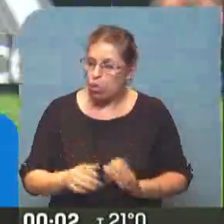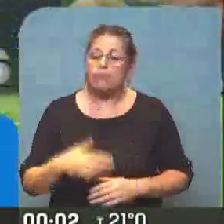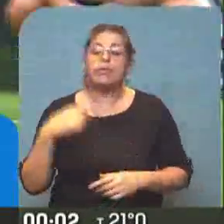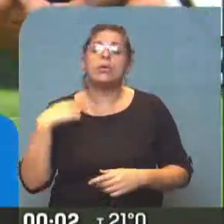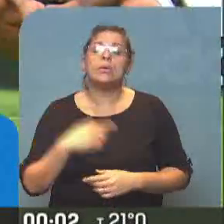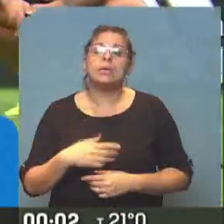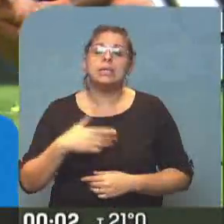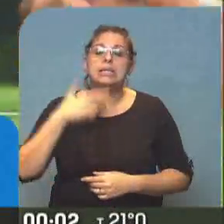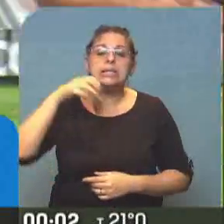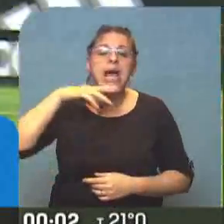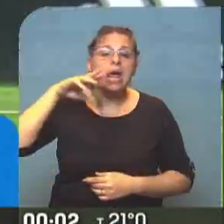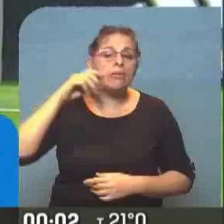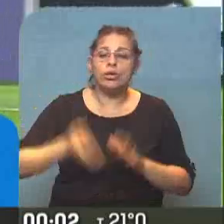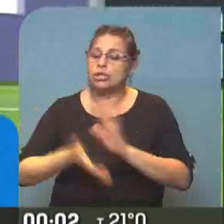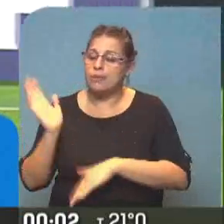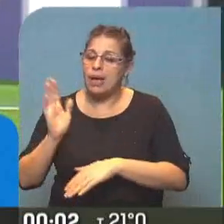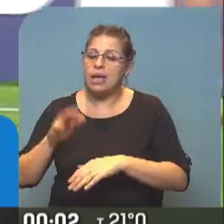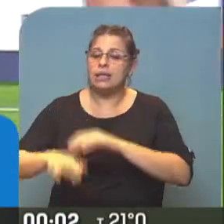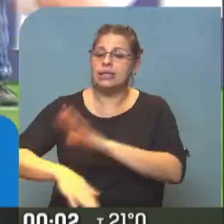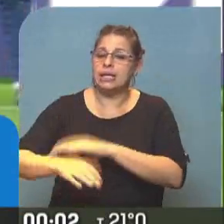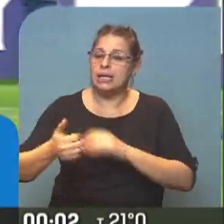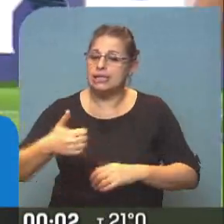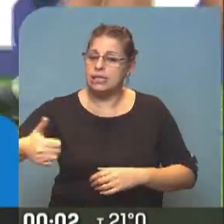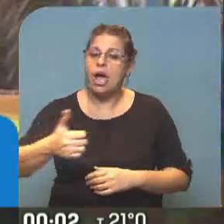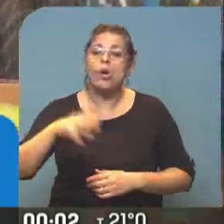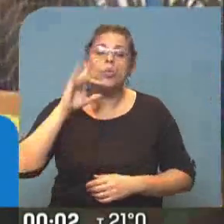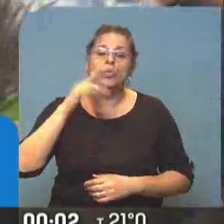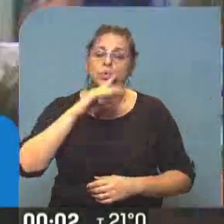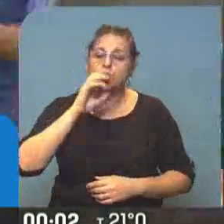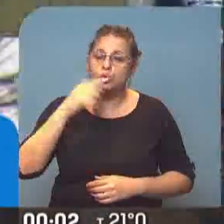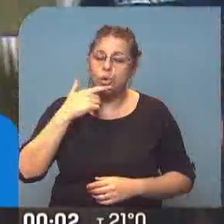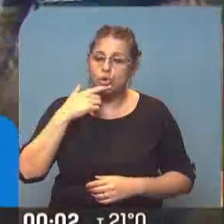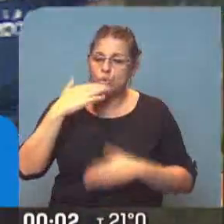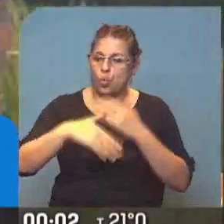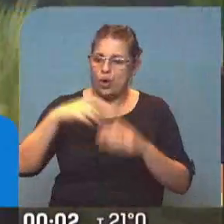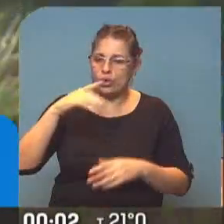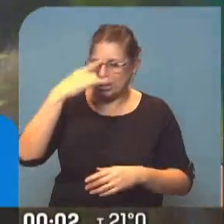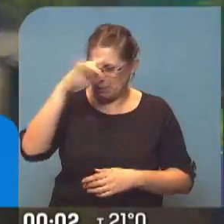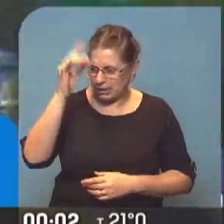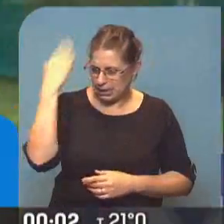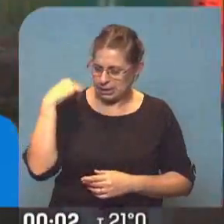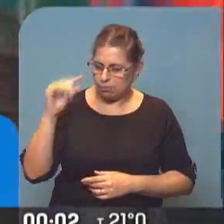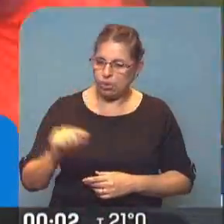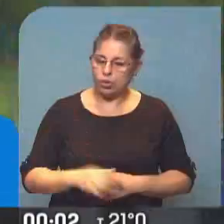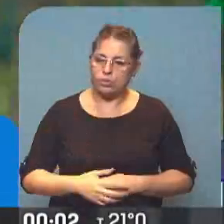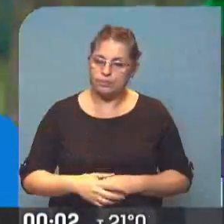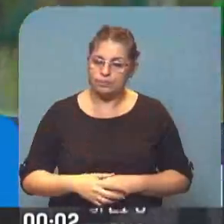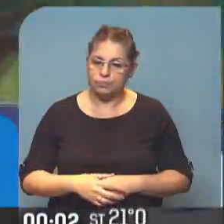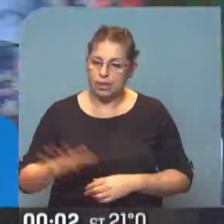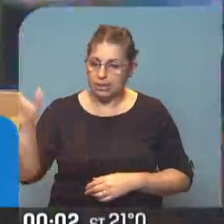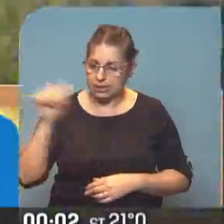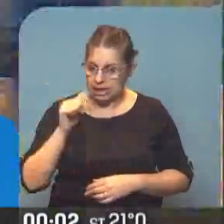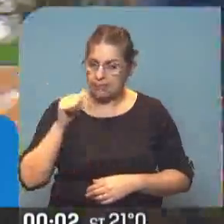la salida de Salvio sobre la derecha, Bustos, el hombre de Independiente, recientemente